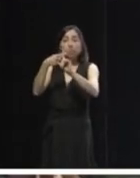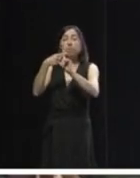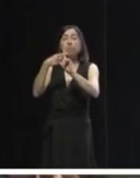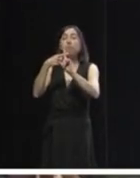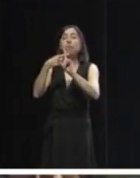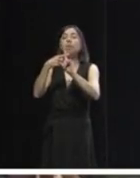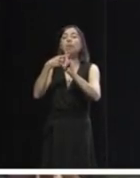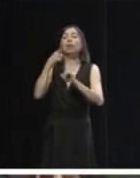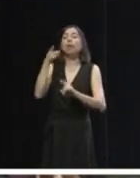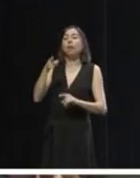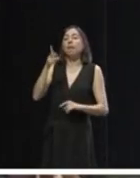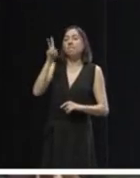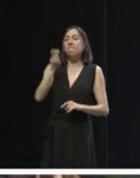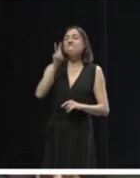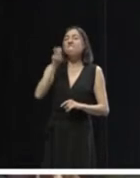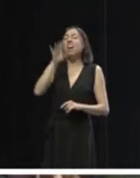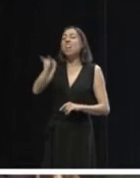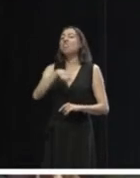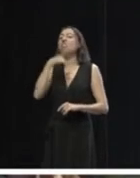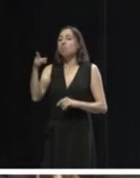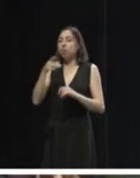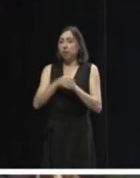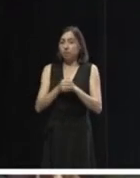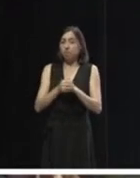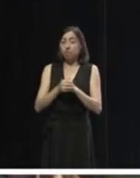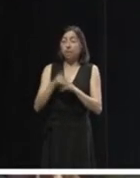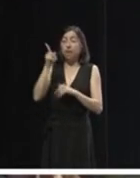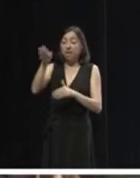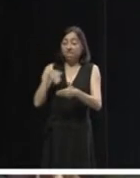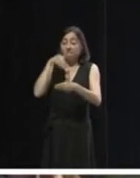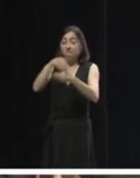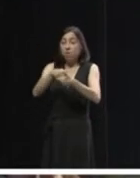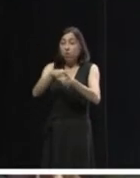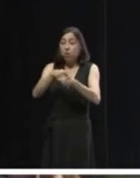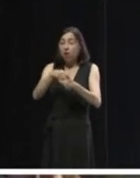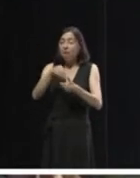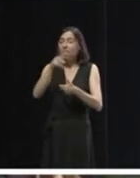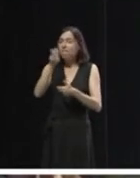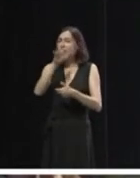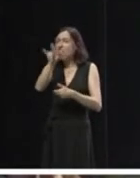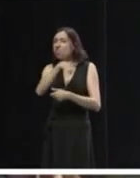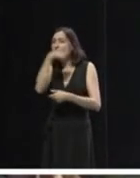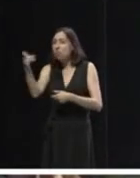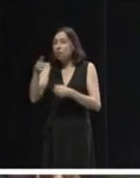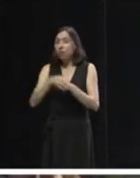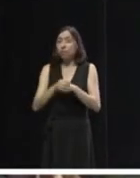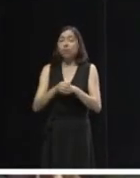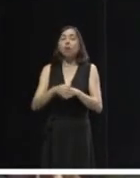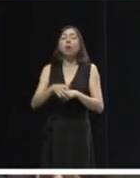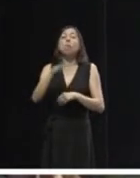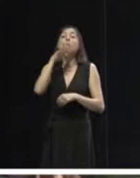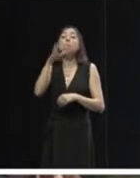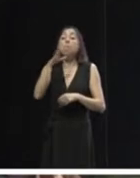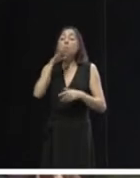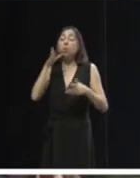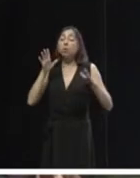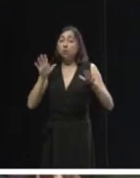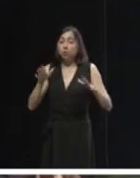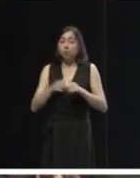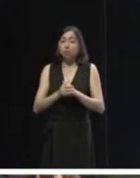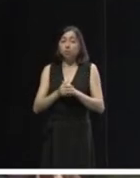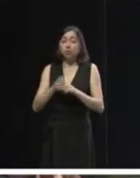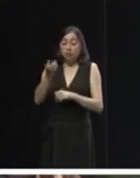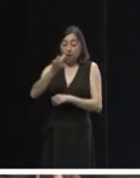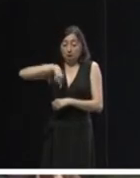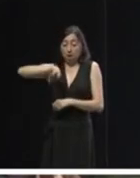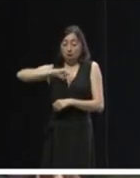sí, vale doble. Su voto vale doble. Vale doble por una razón.